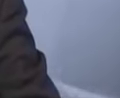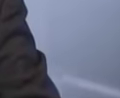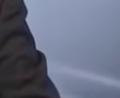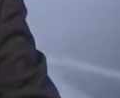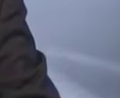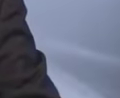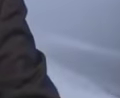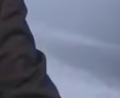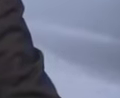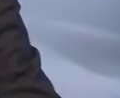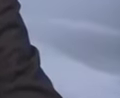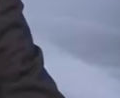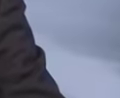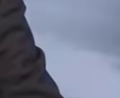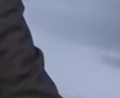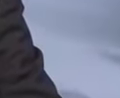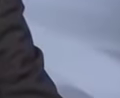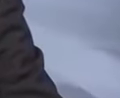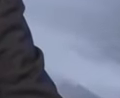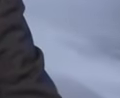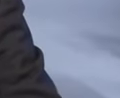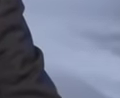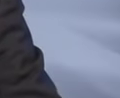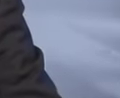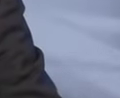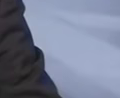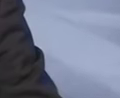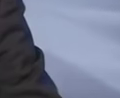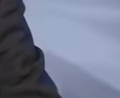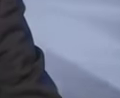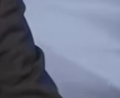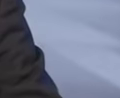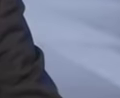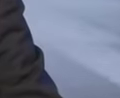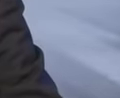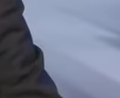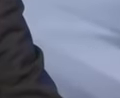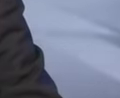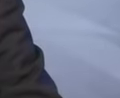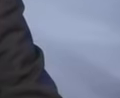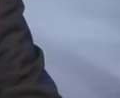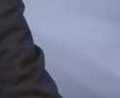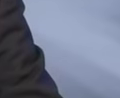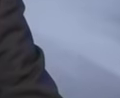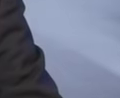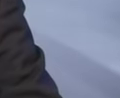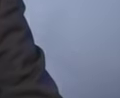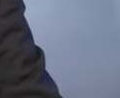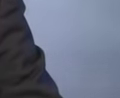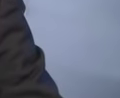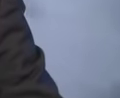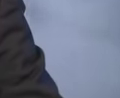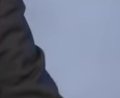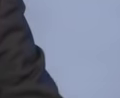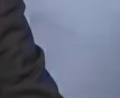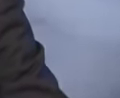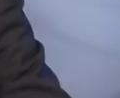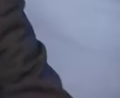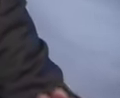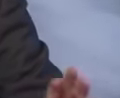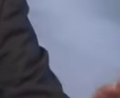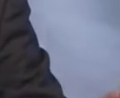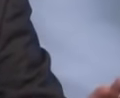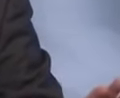tu nombre y todo este asunto ante todos los medios de comunicación en la conferencia de prensa en Palacio